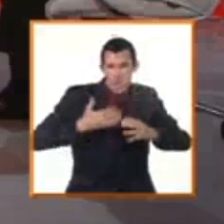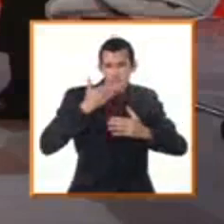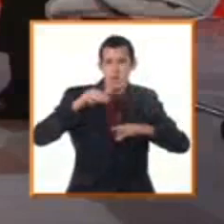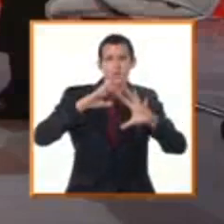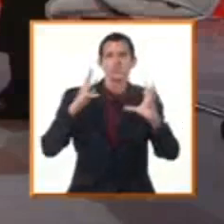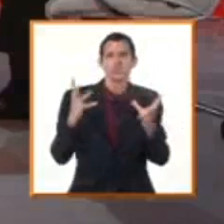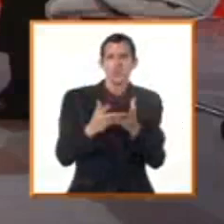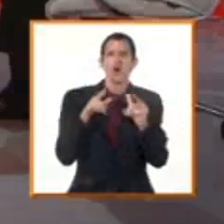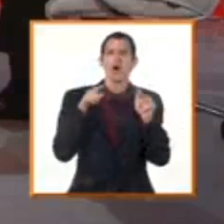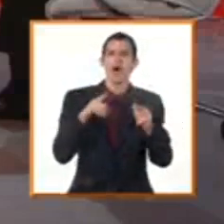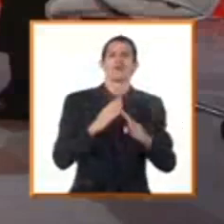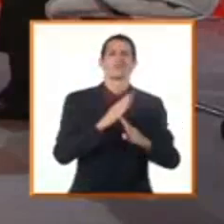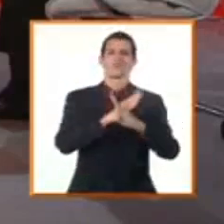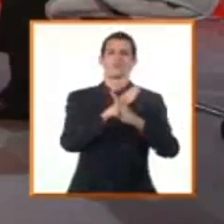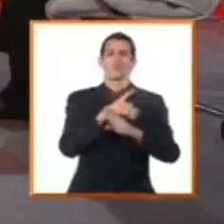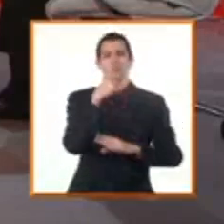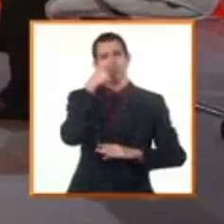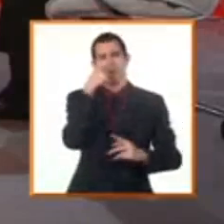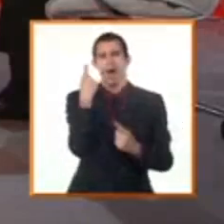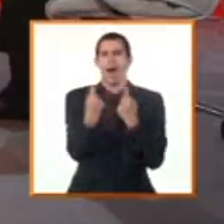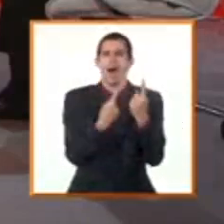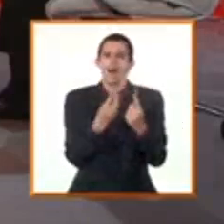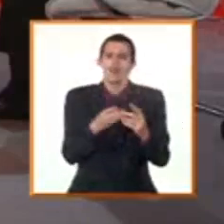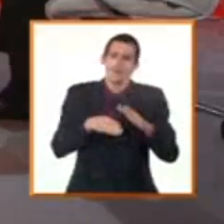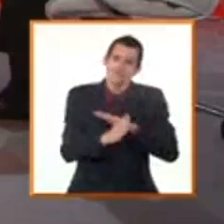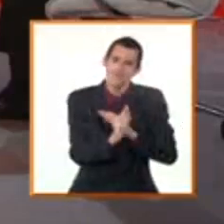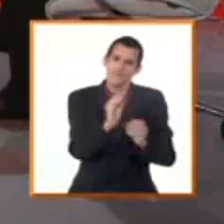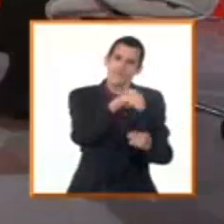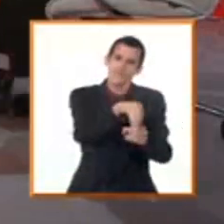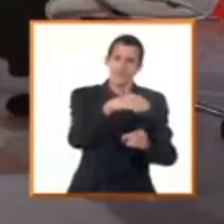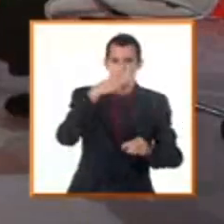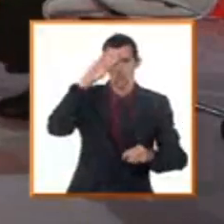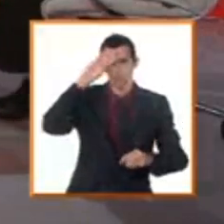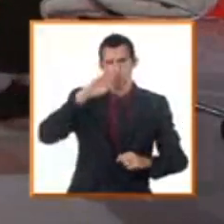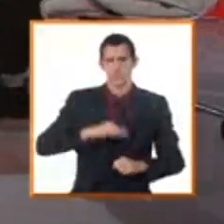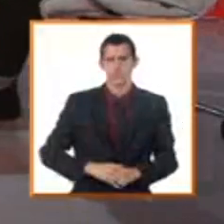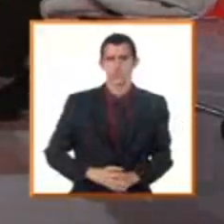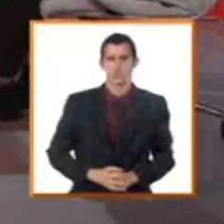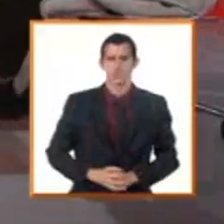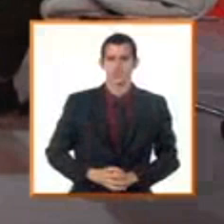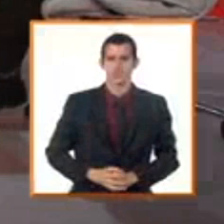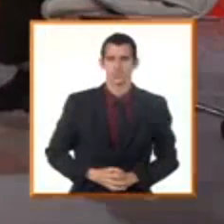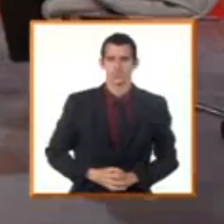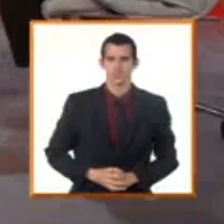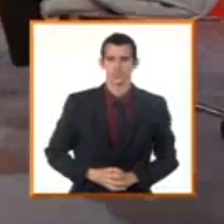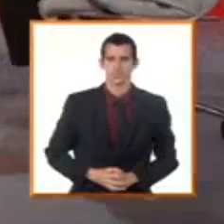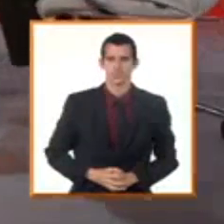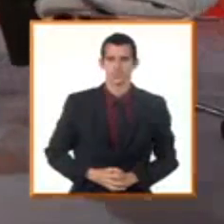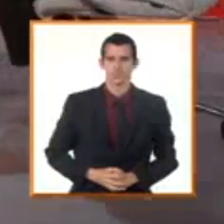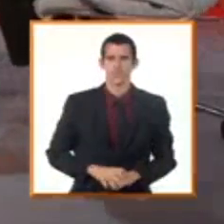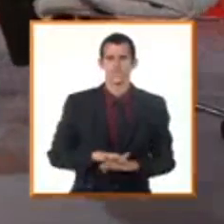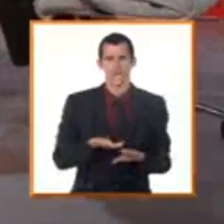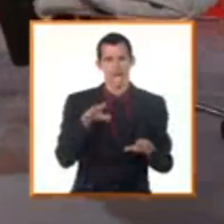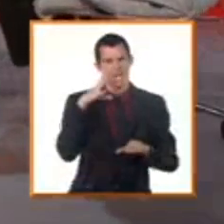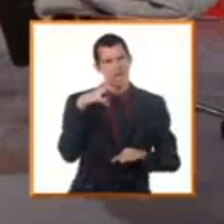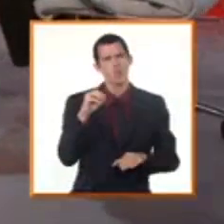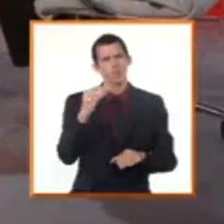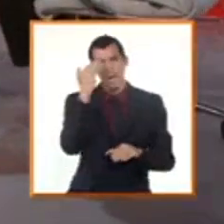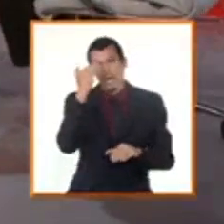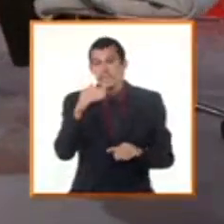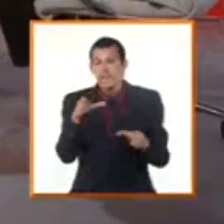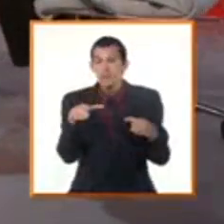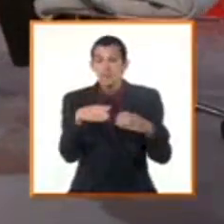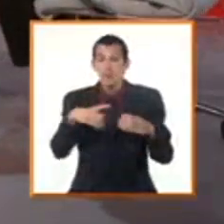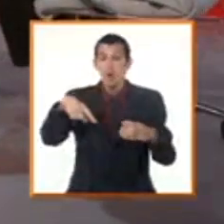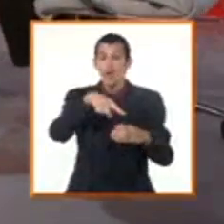la criminalidad internacional. Ya se han firmado casos en sitio allí de droga, de dinero, de tráfico